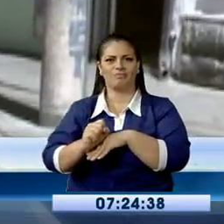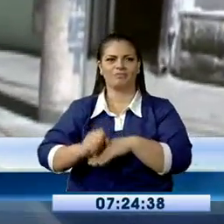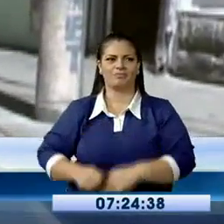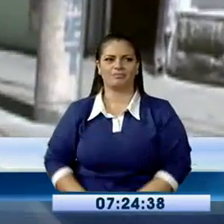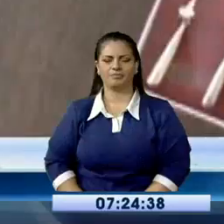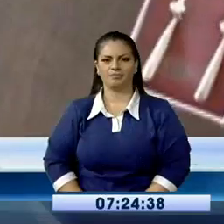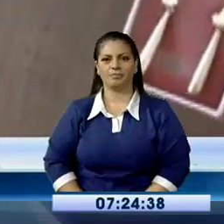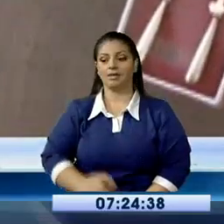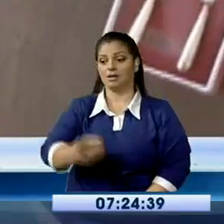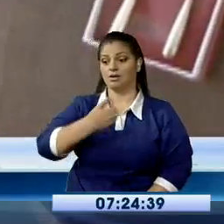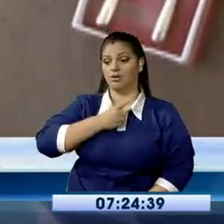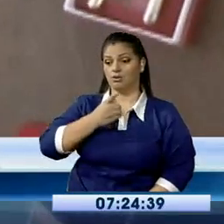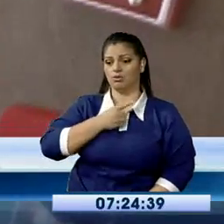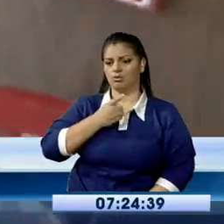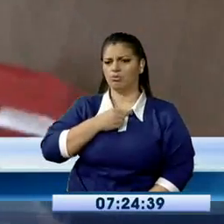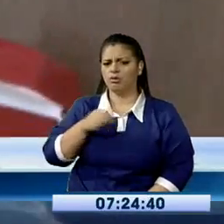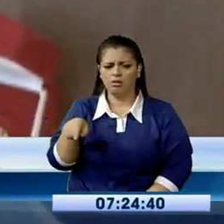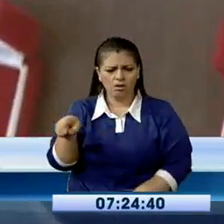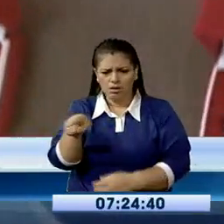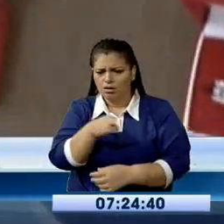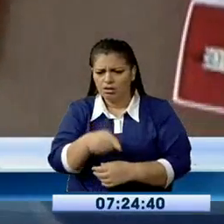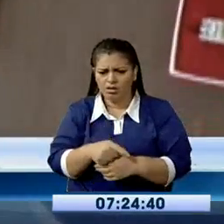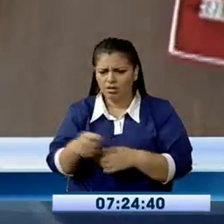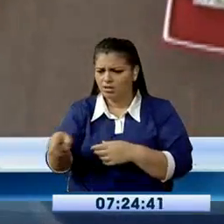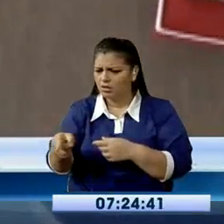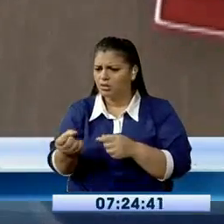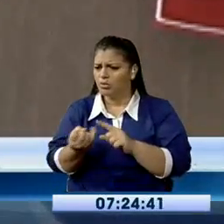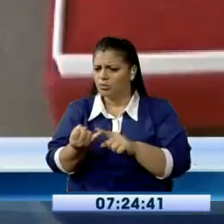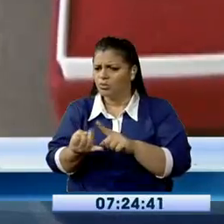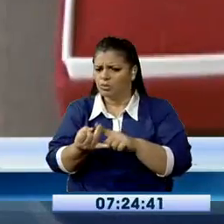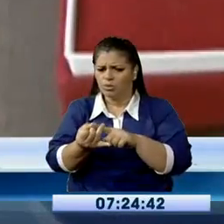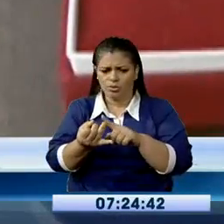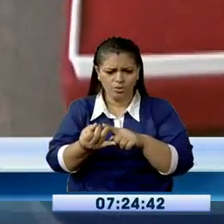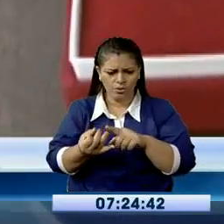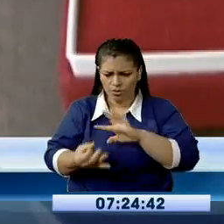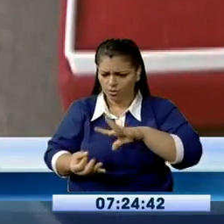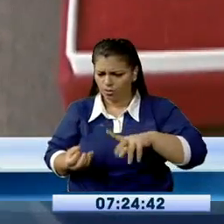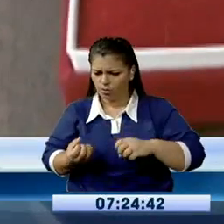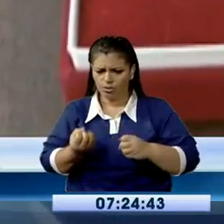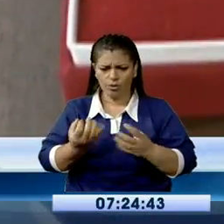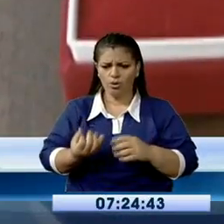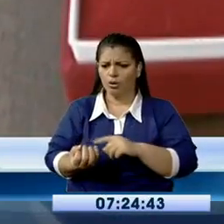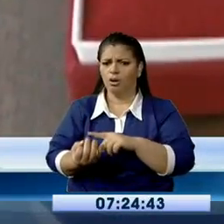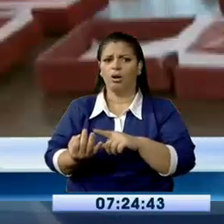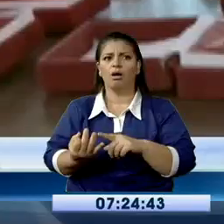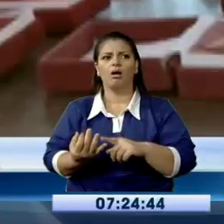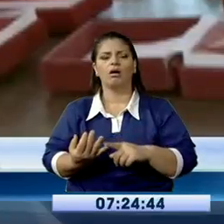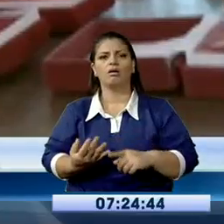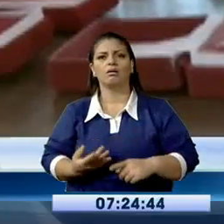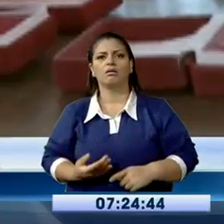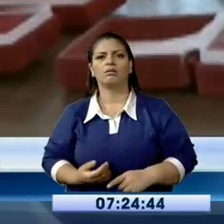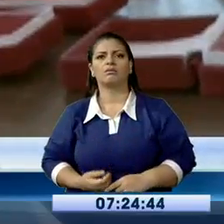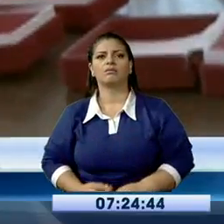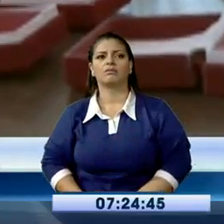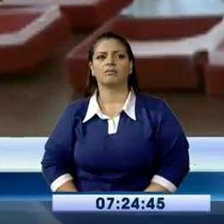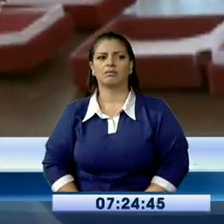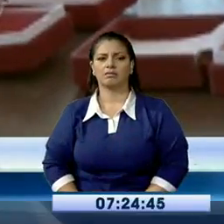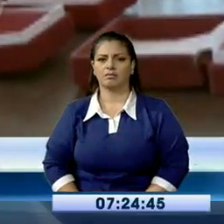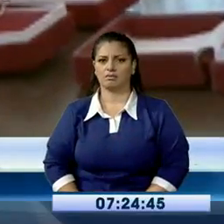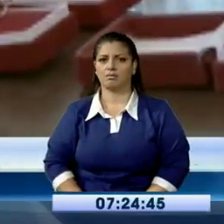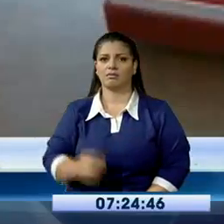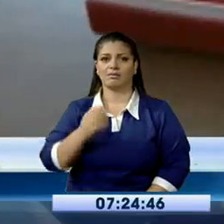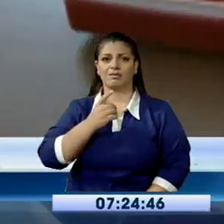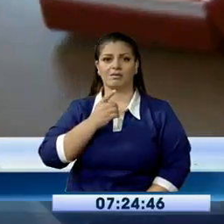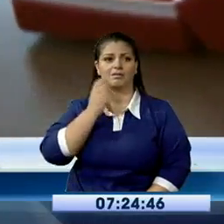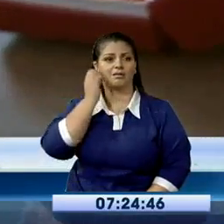dueños realizaron un inventario de las joyas y solo faltaban en las vitrinas las que la mujer guardó en la cartera. La señora cuenta con prisión